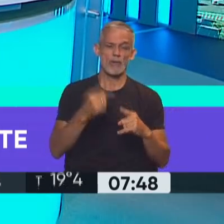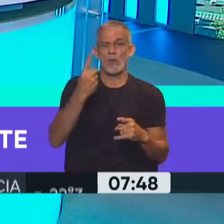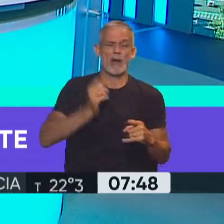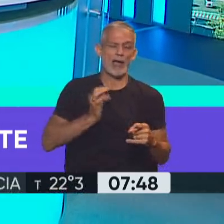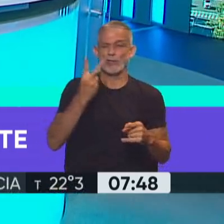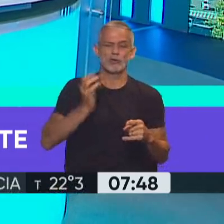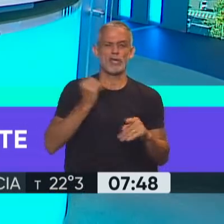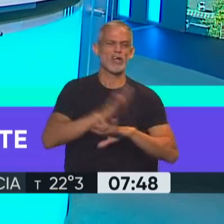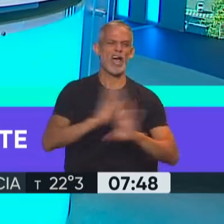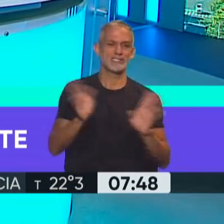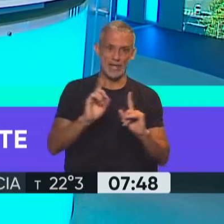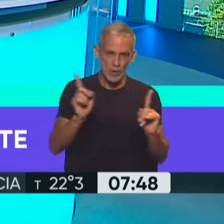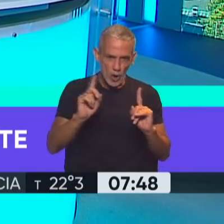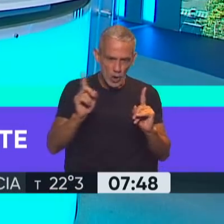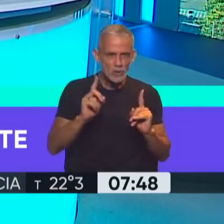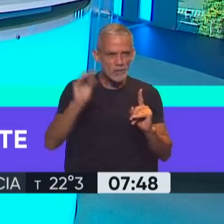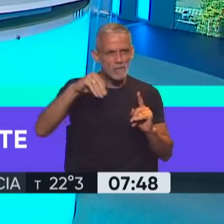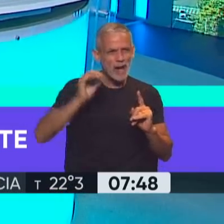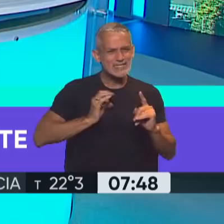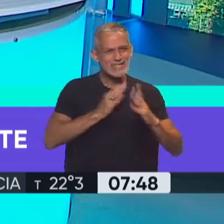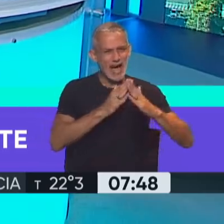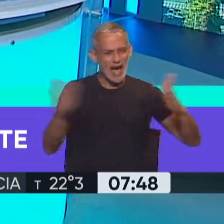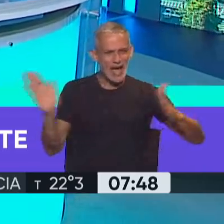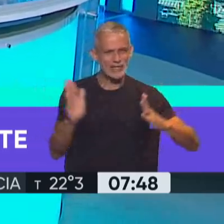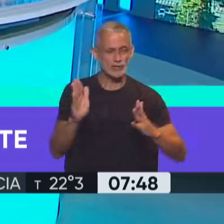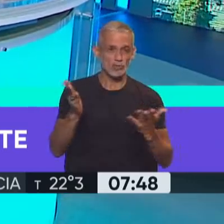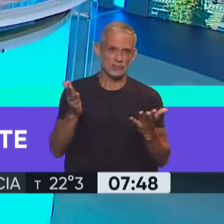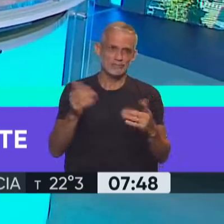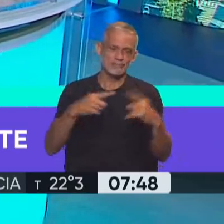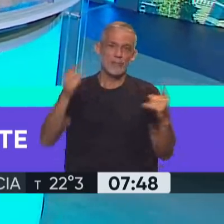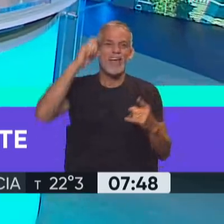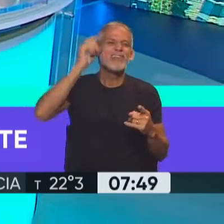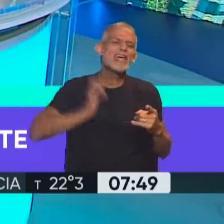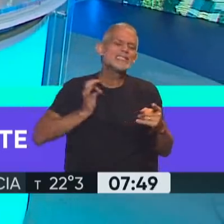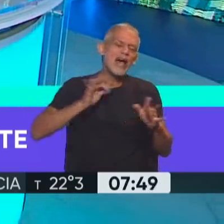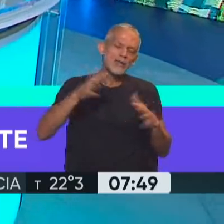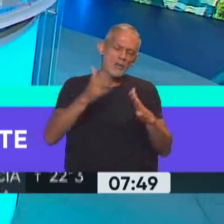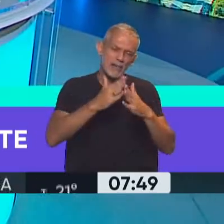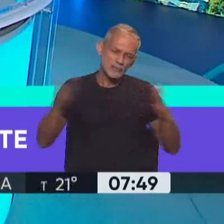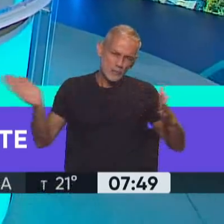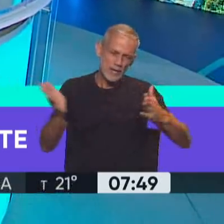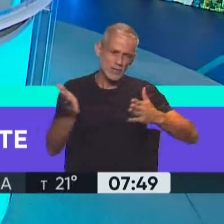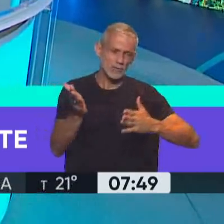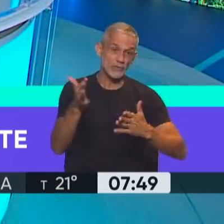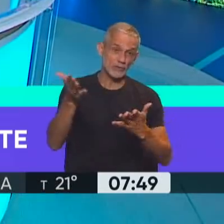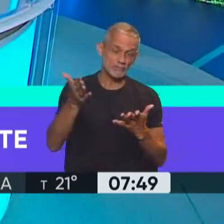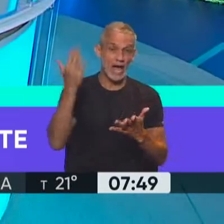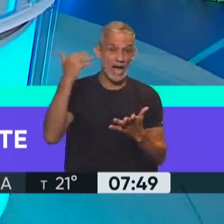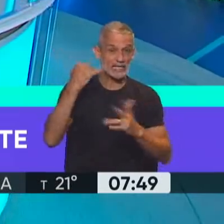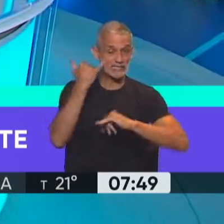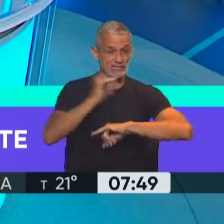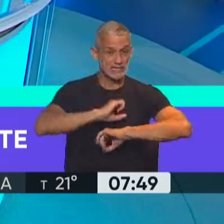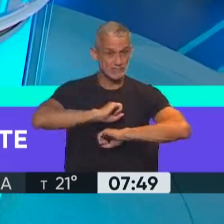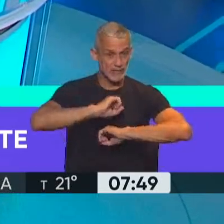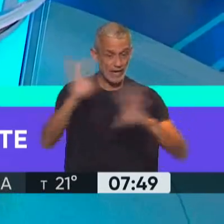dos años no estamos hablando un acuerdo como bien anticipado a flor la semana pasada a largo plazo por lo menos 10 años y te diría que algo que se blanqueó ayer también fue